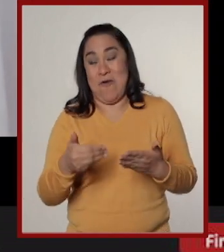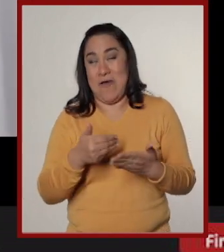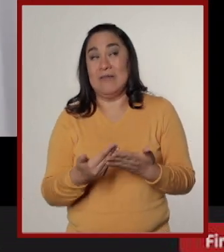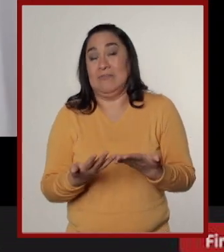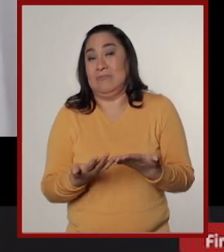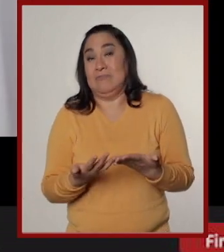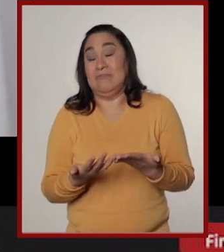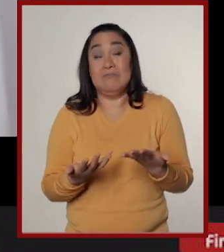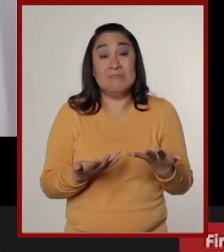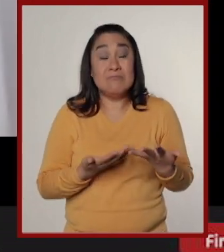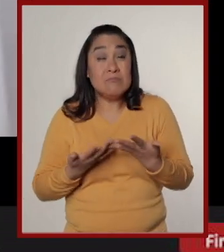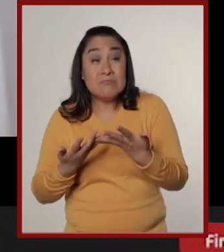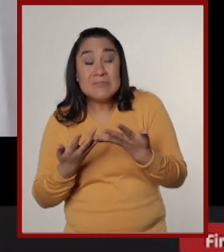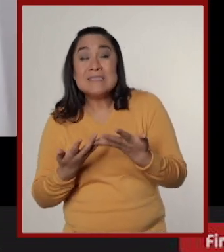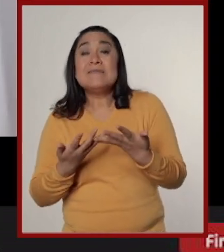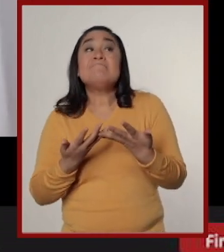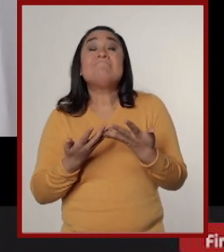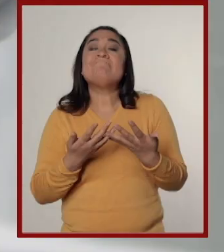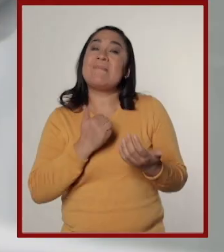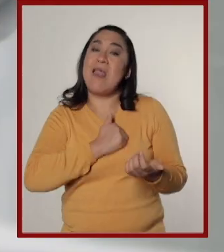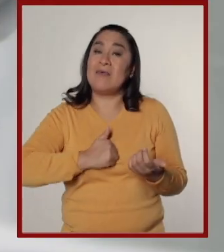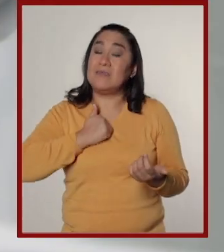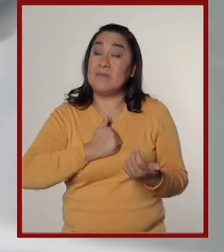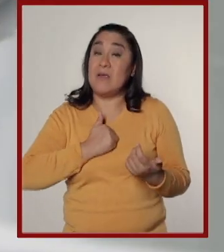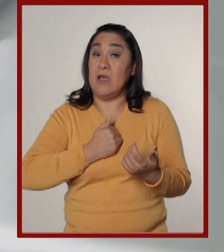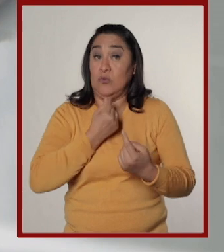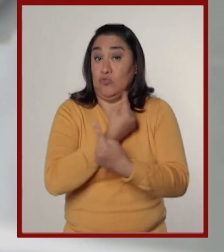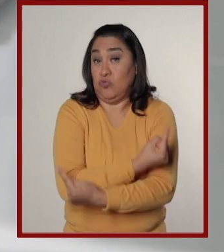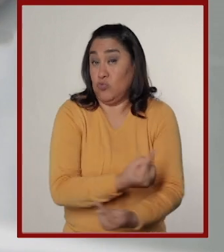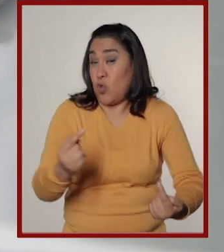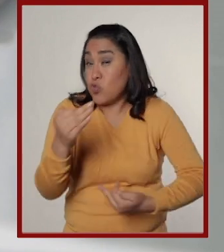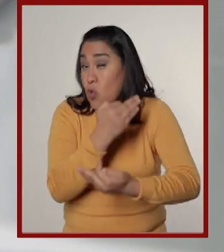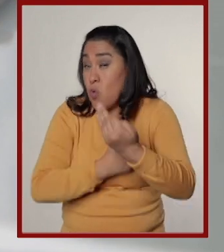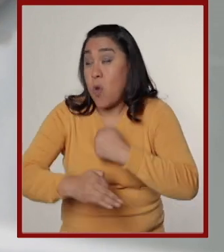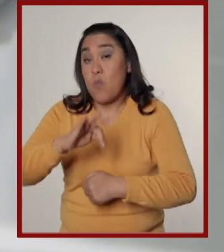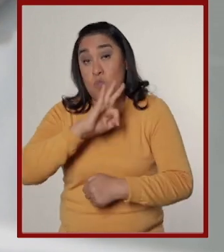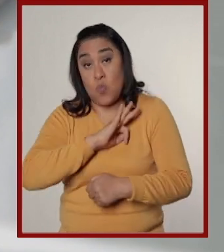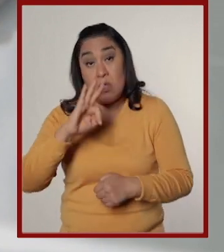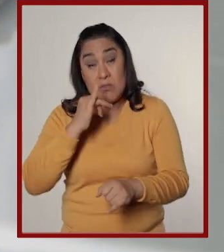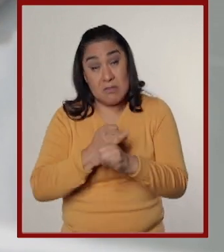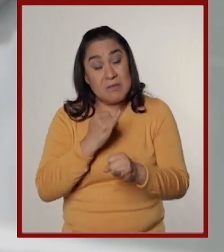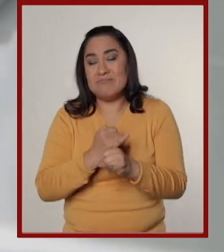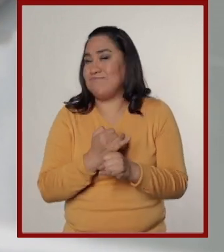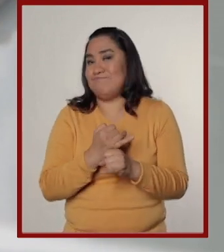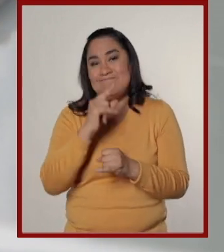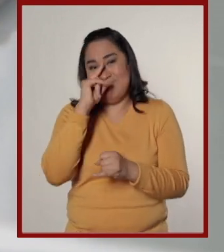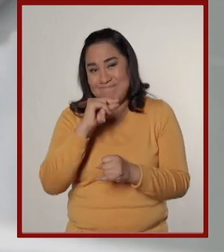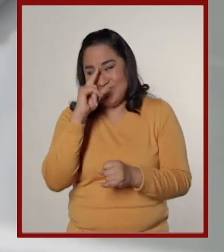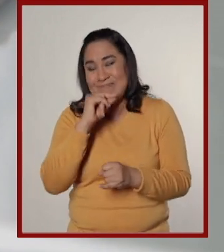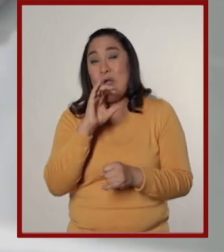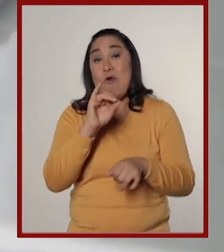creo que nos facilita ese acercamiento, un entretenimiento mucho más rico,